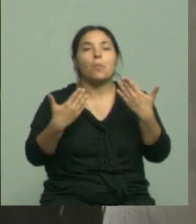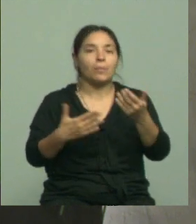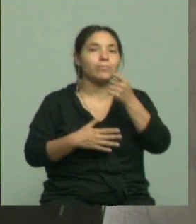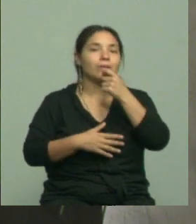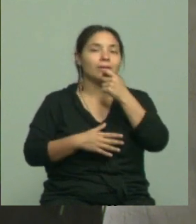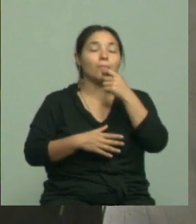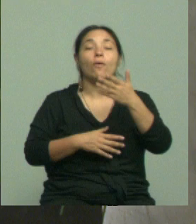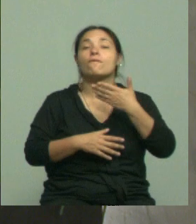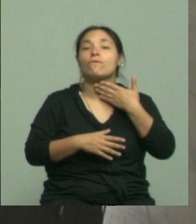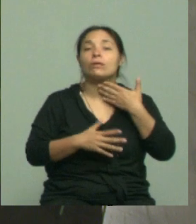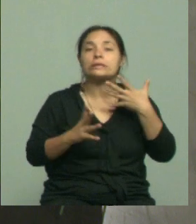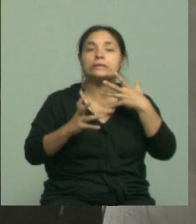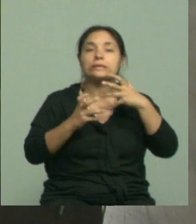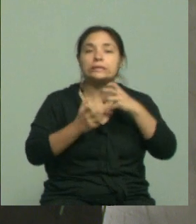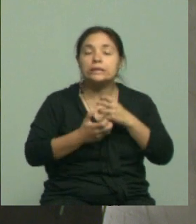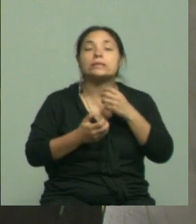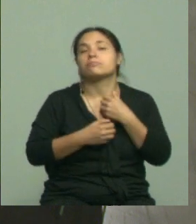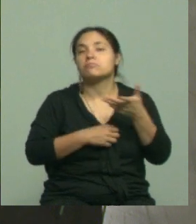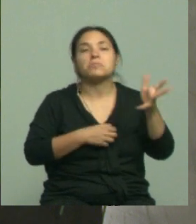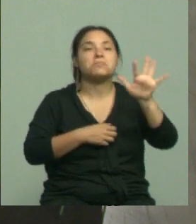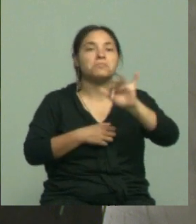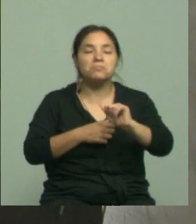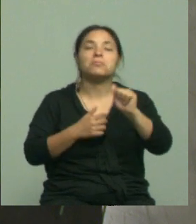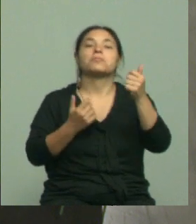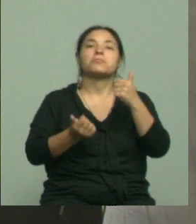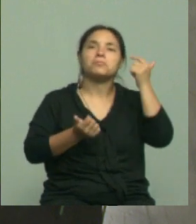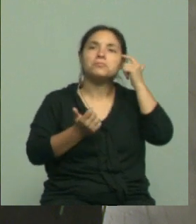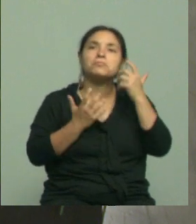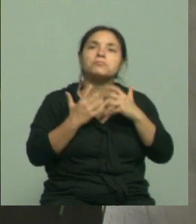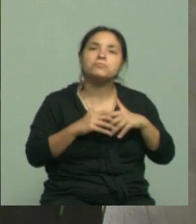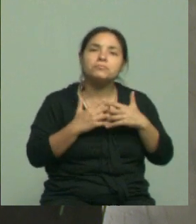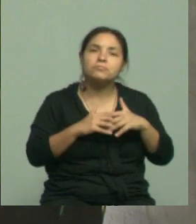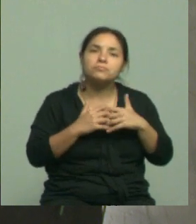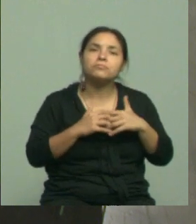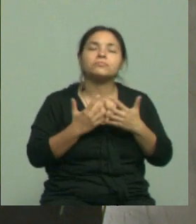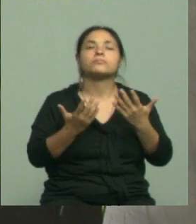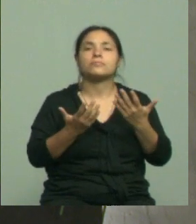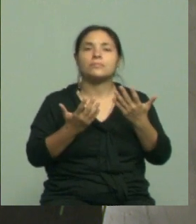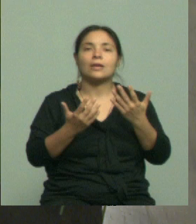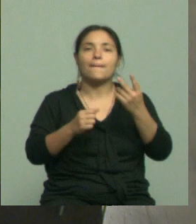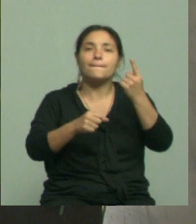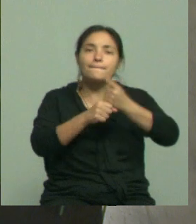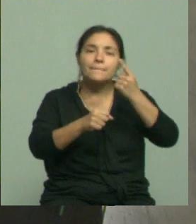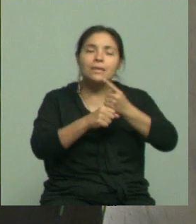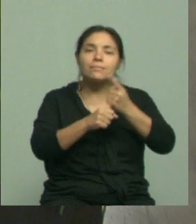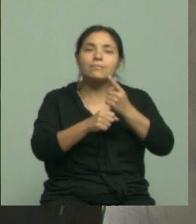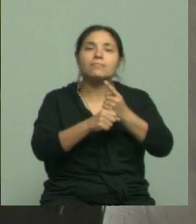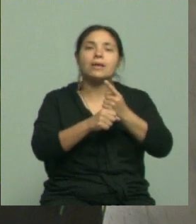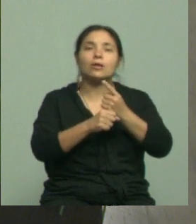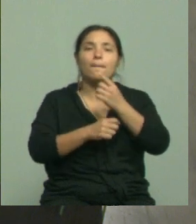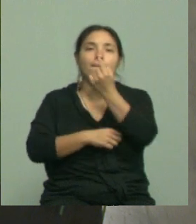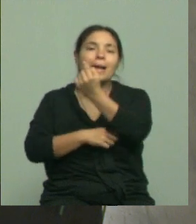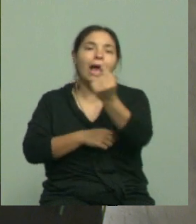a nuestra voz en la cotidianidad, tendríamos que ponernos a observar la vida de cada una de las